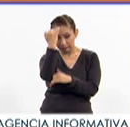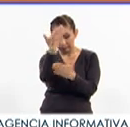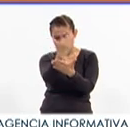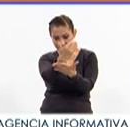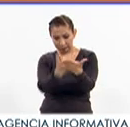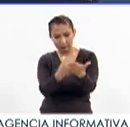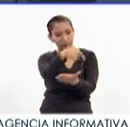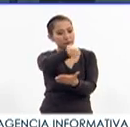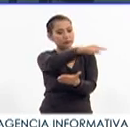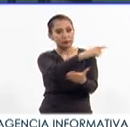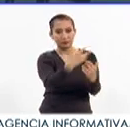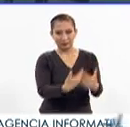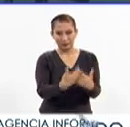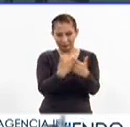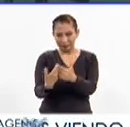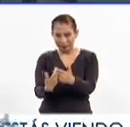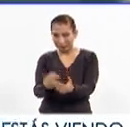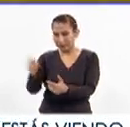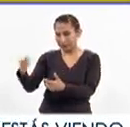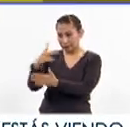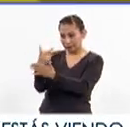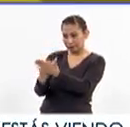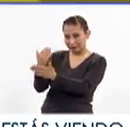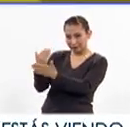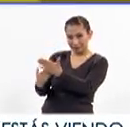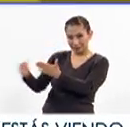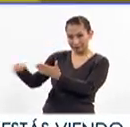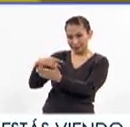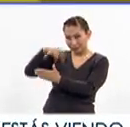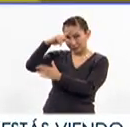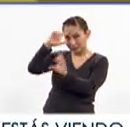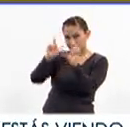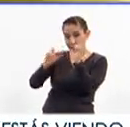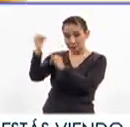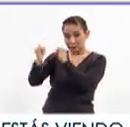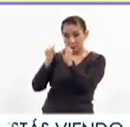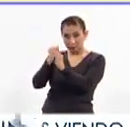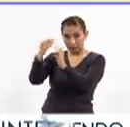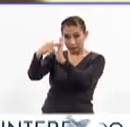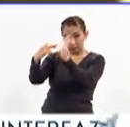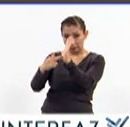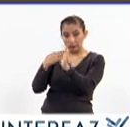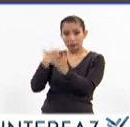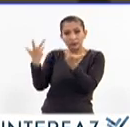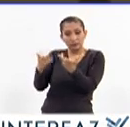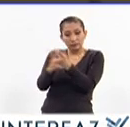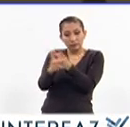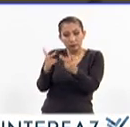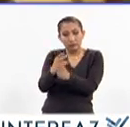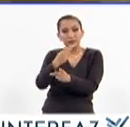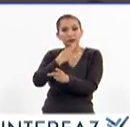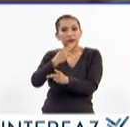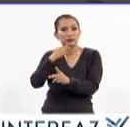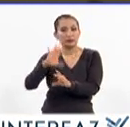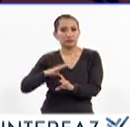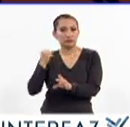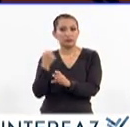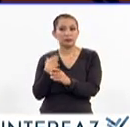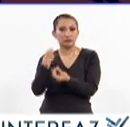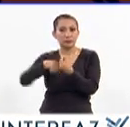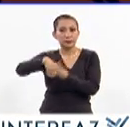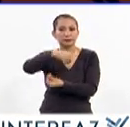para las empresas a partir de las políticas públicas nacionales e internacionales sobre producción, consumo y